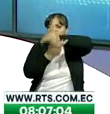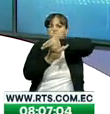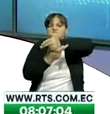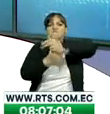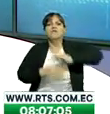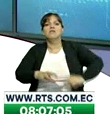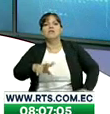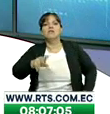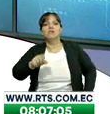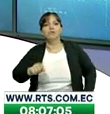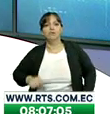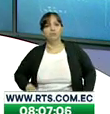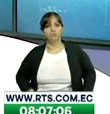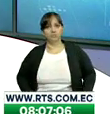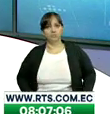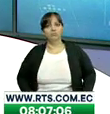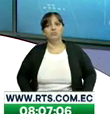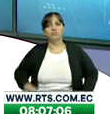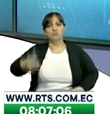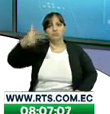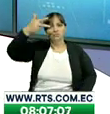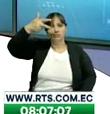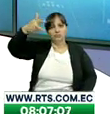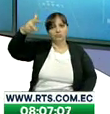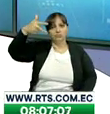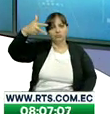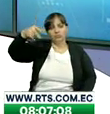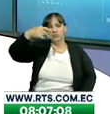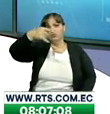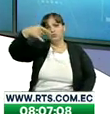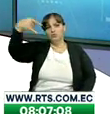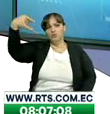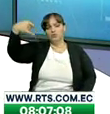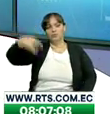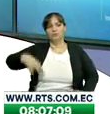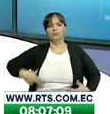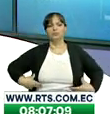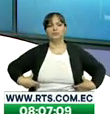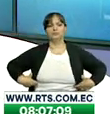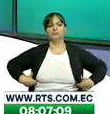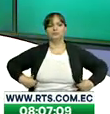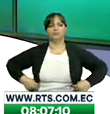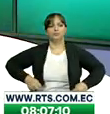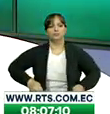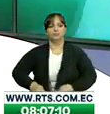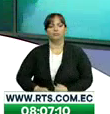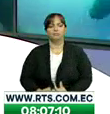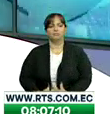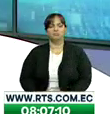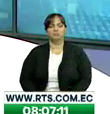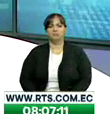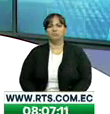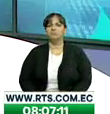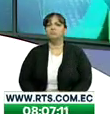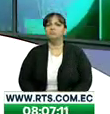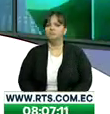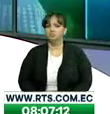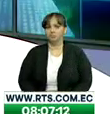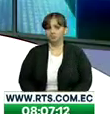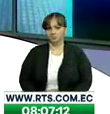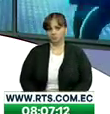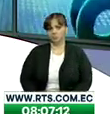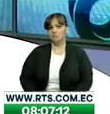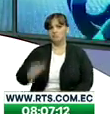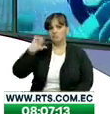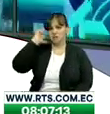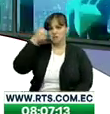más canguil para la población para que vean los vídeos y repitan los vídeos y se ve bonita la película mañana voy a traer mi